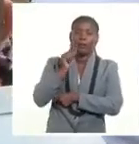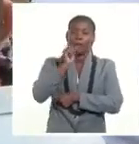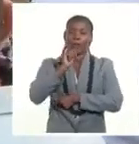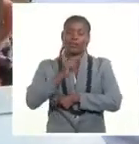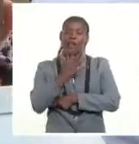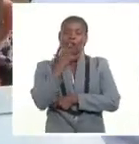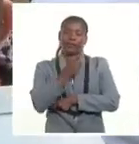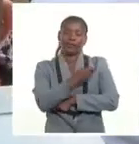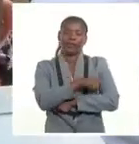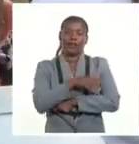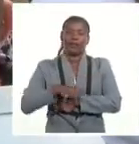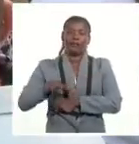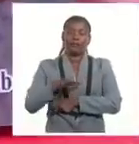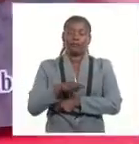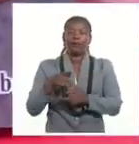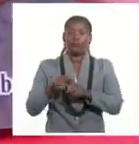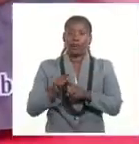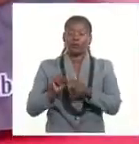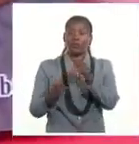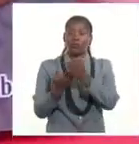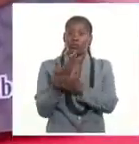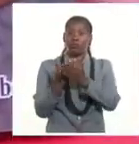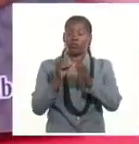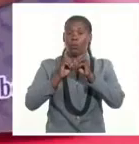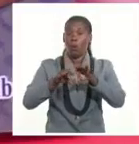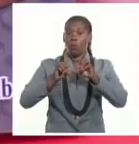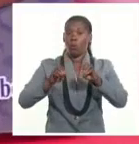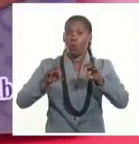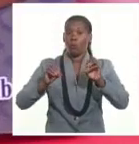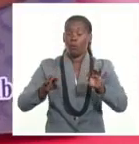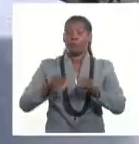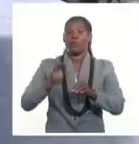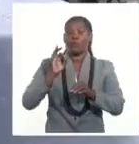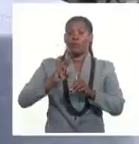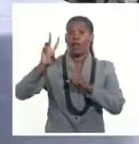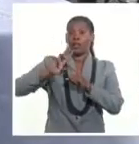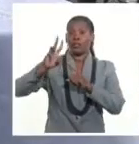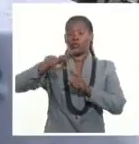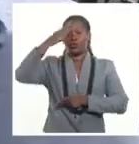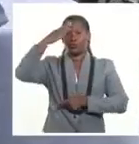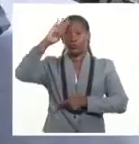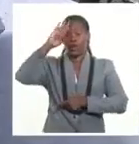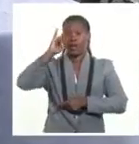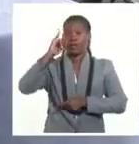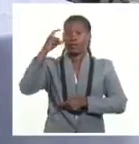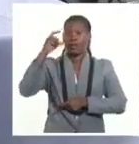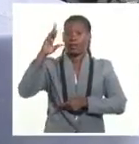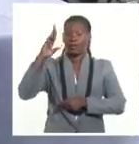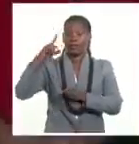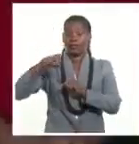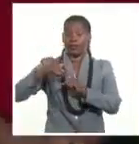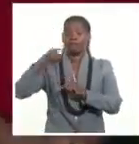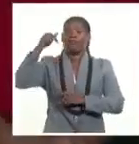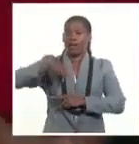radio cubana. Publicado por En Vivo Ediciones del ICRT, el texto se presenta en el centenario de la radio como homenaje a este medio